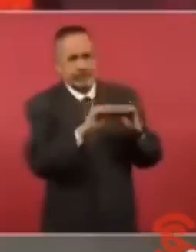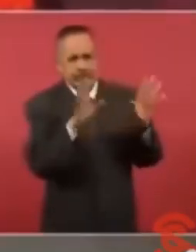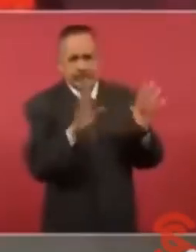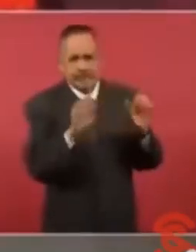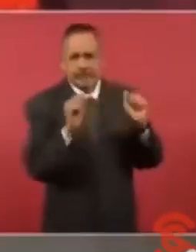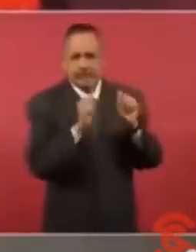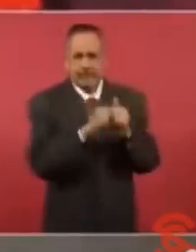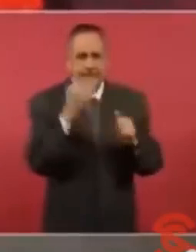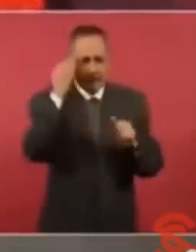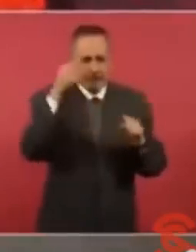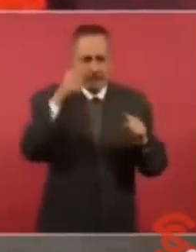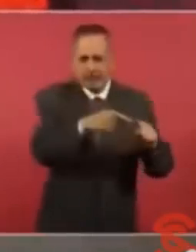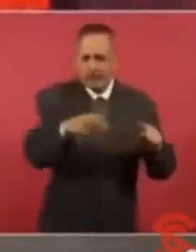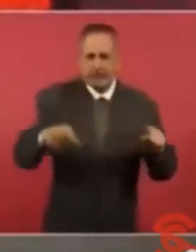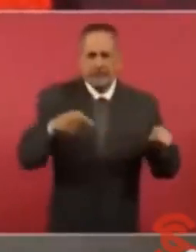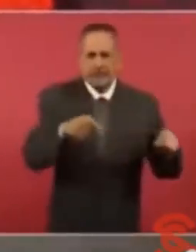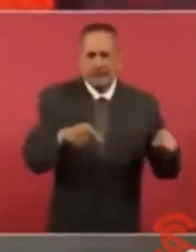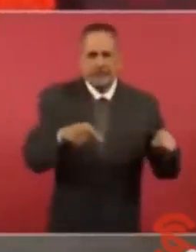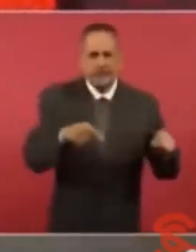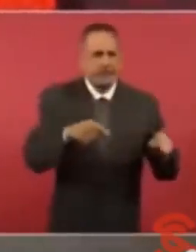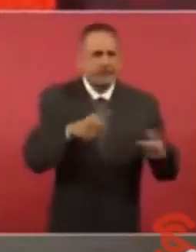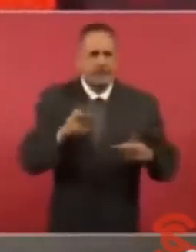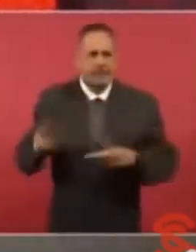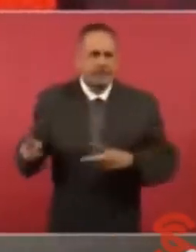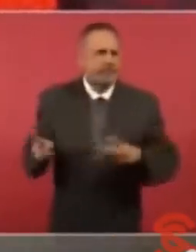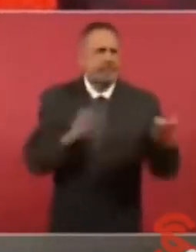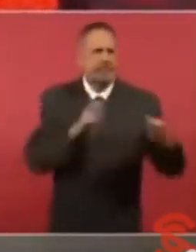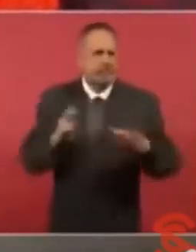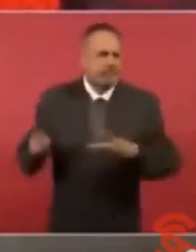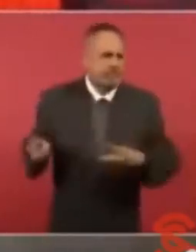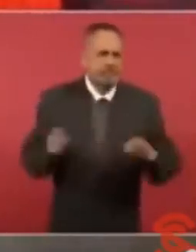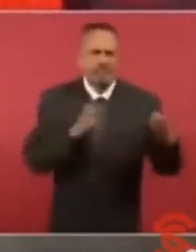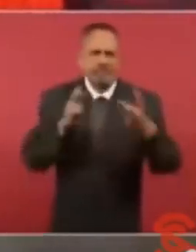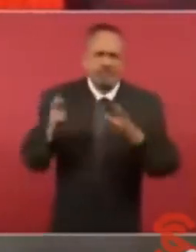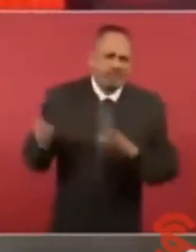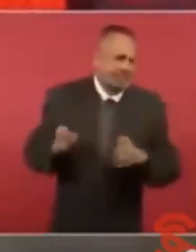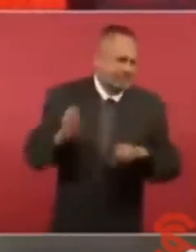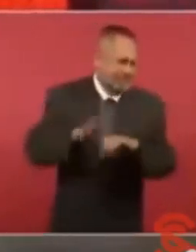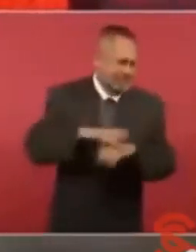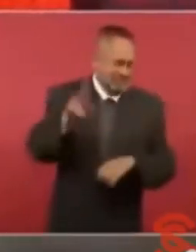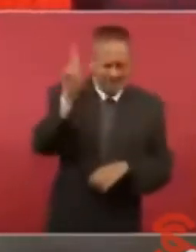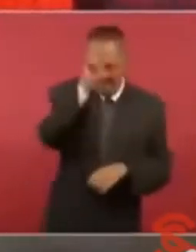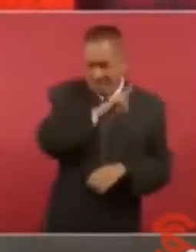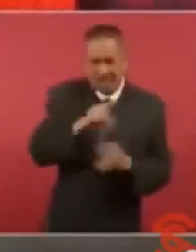en el periodo de mayor saqueo en la historia de México.